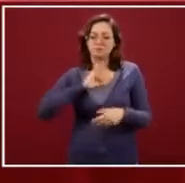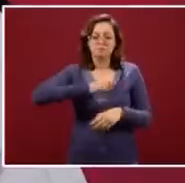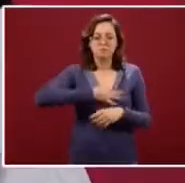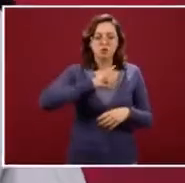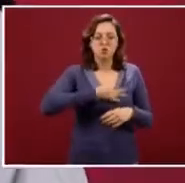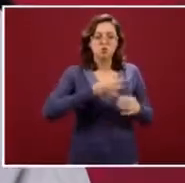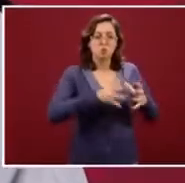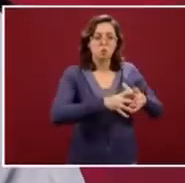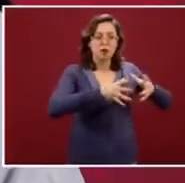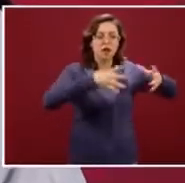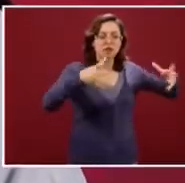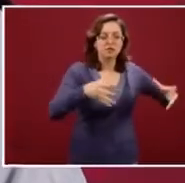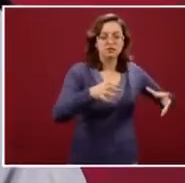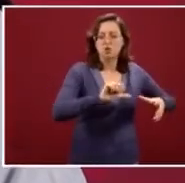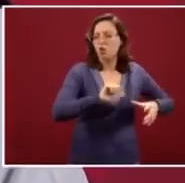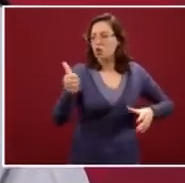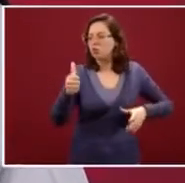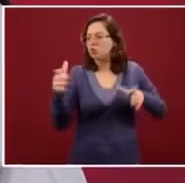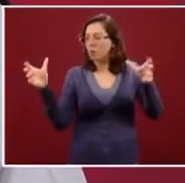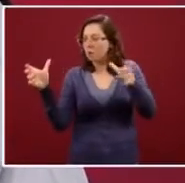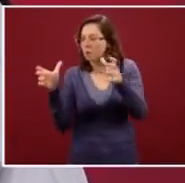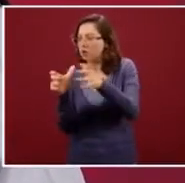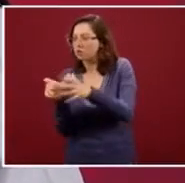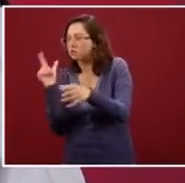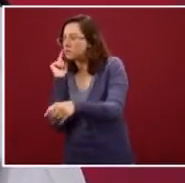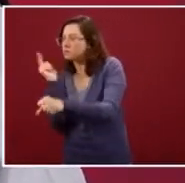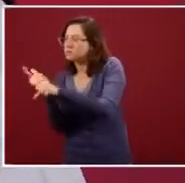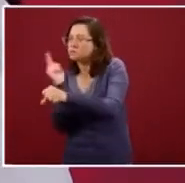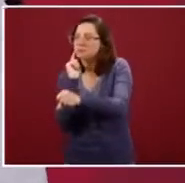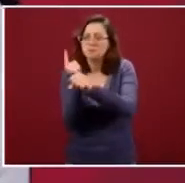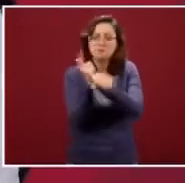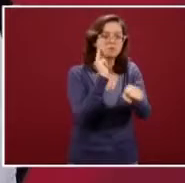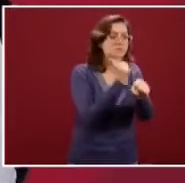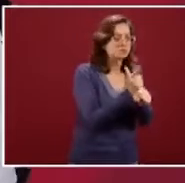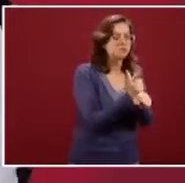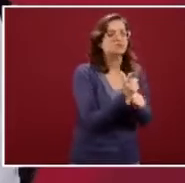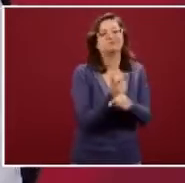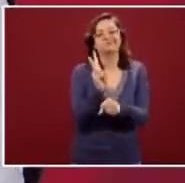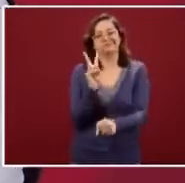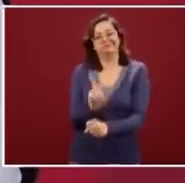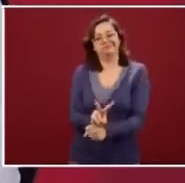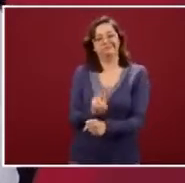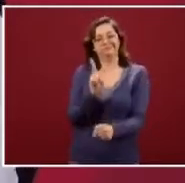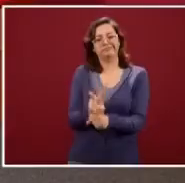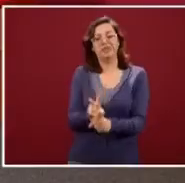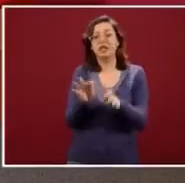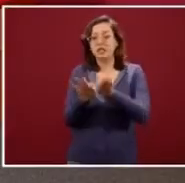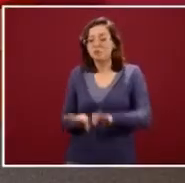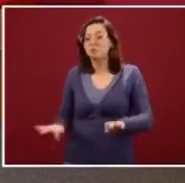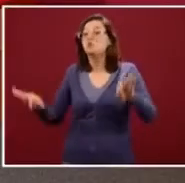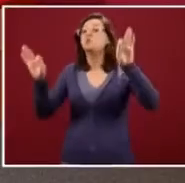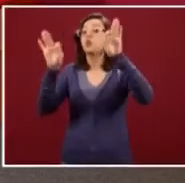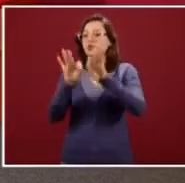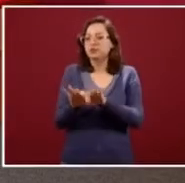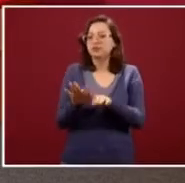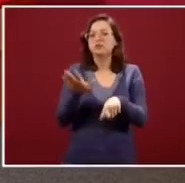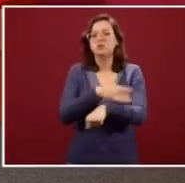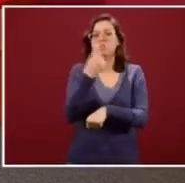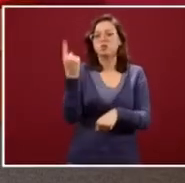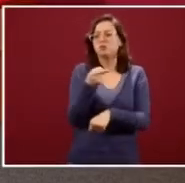el virus, en qué cantidad lo está haciendo. Y esto es importante porque nos va a permitir focalizar o